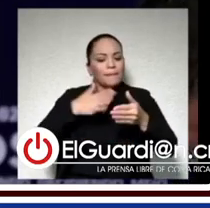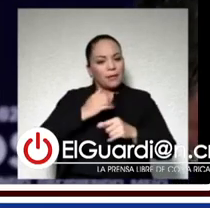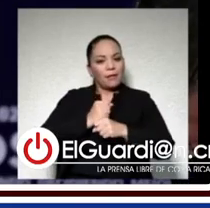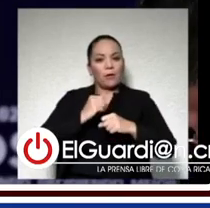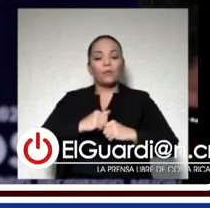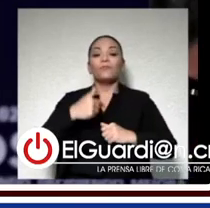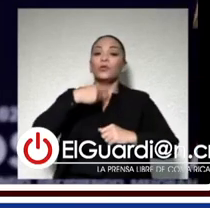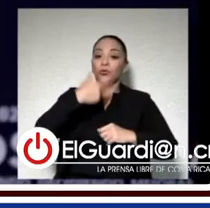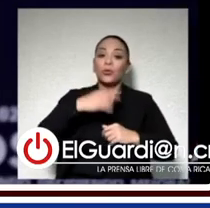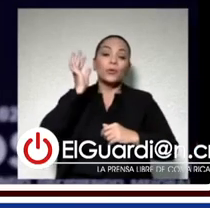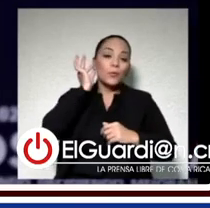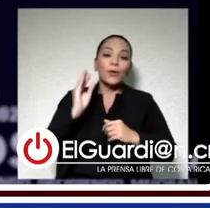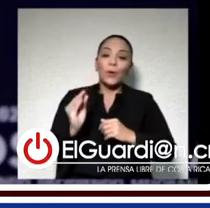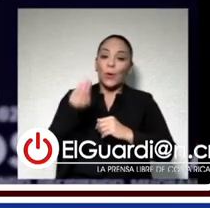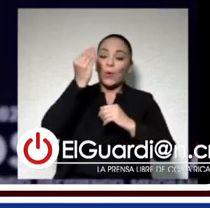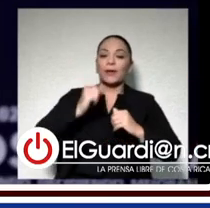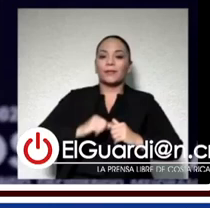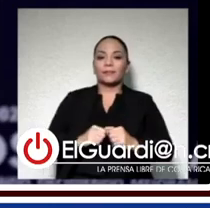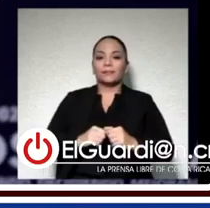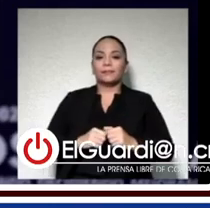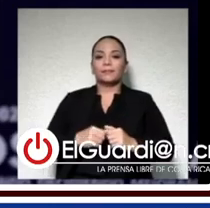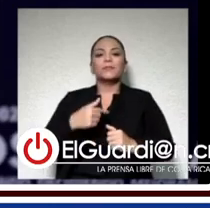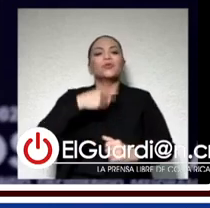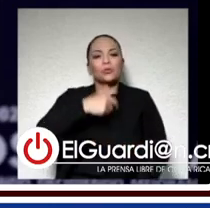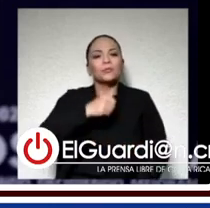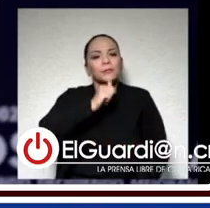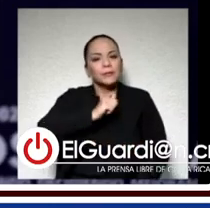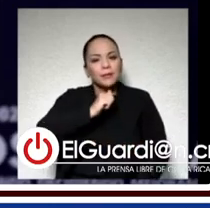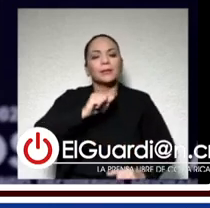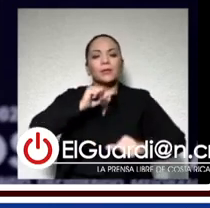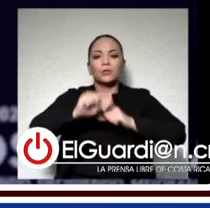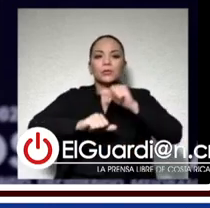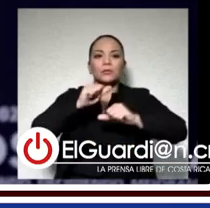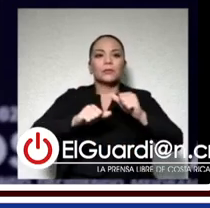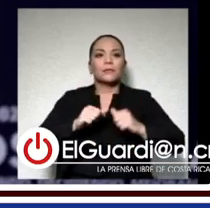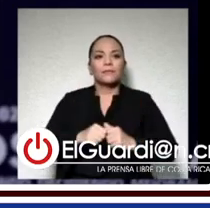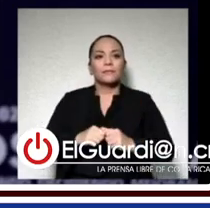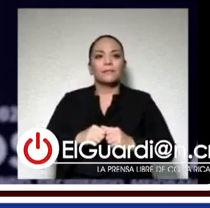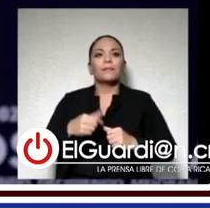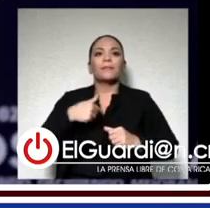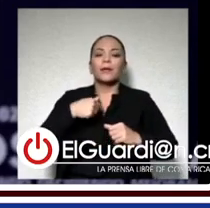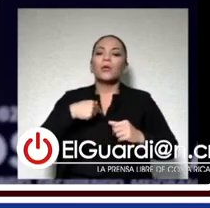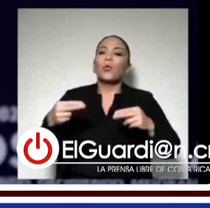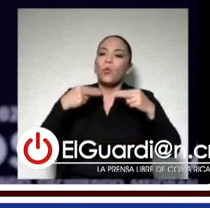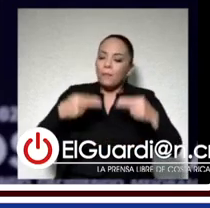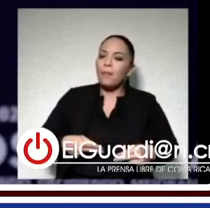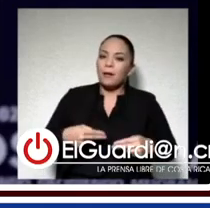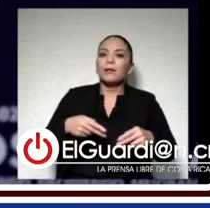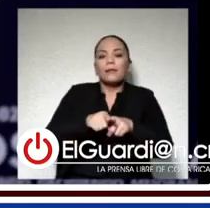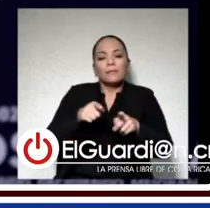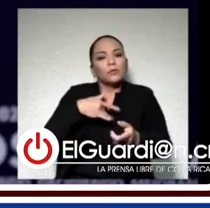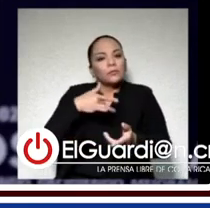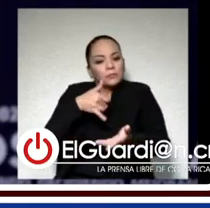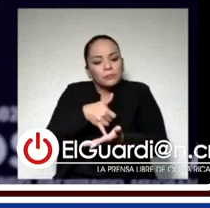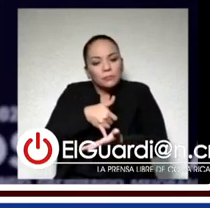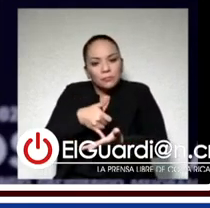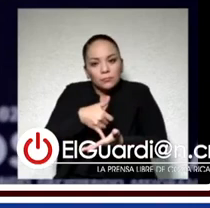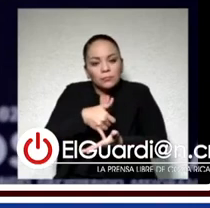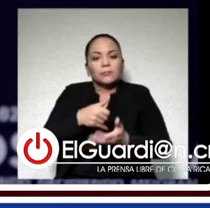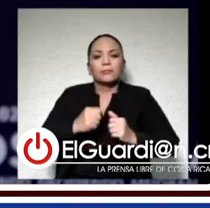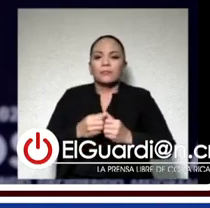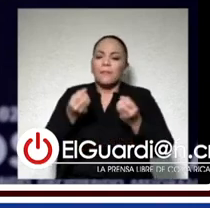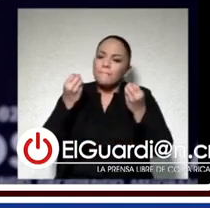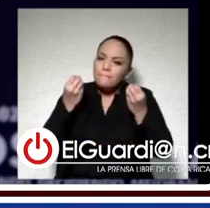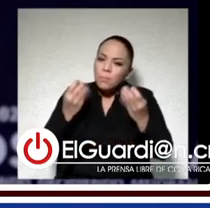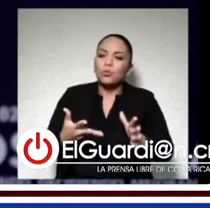mujer joven, soy resiliente y muy luchadora, pero como humana que soy, me sentí vulnerable ante